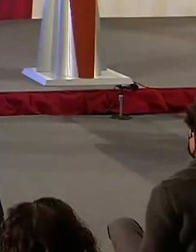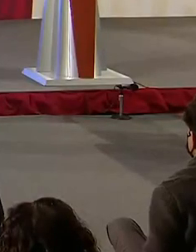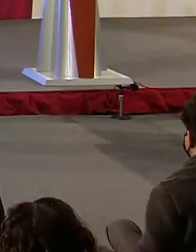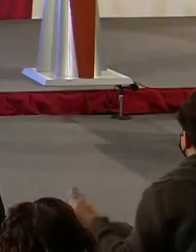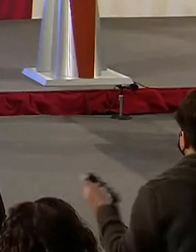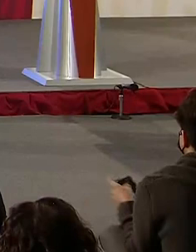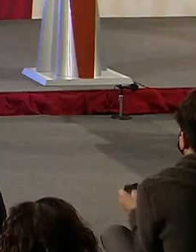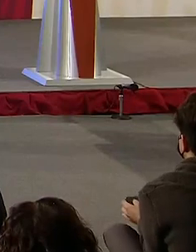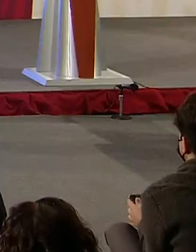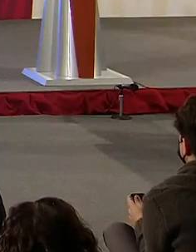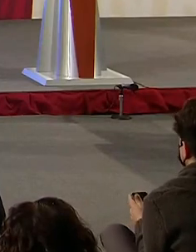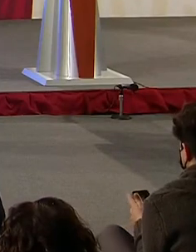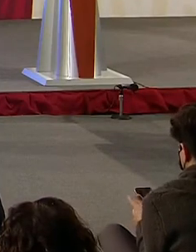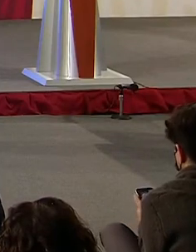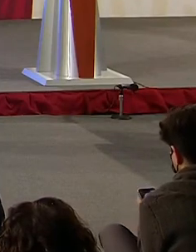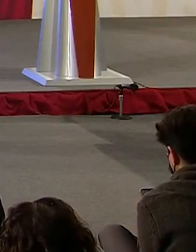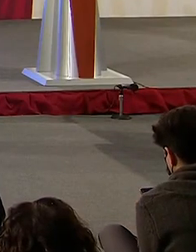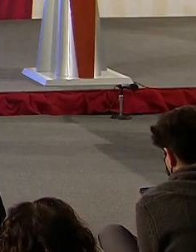En